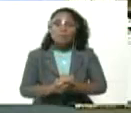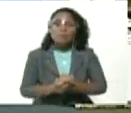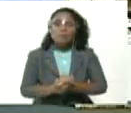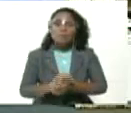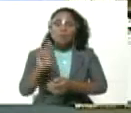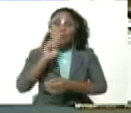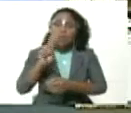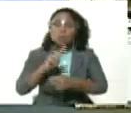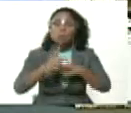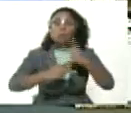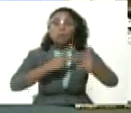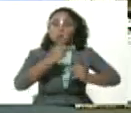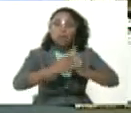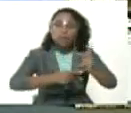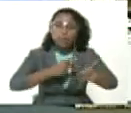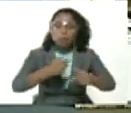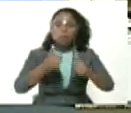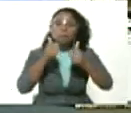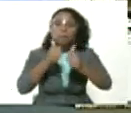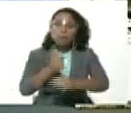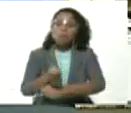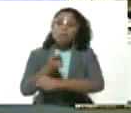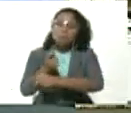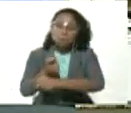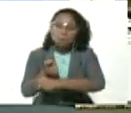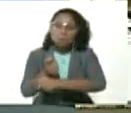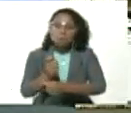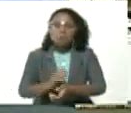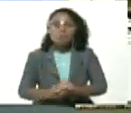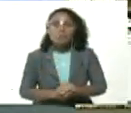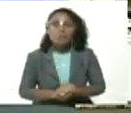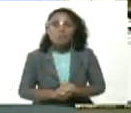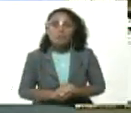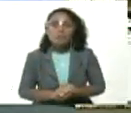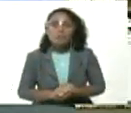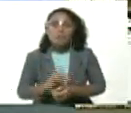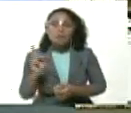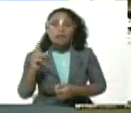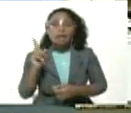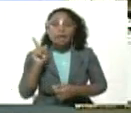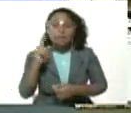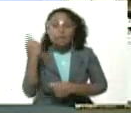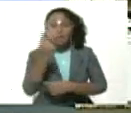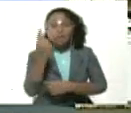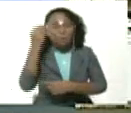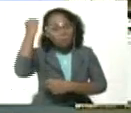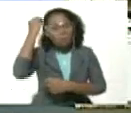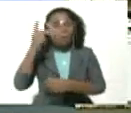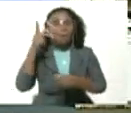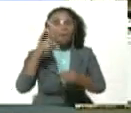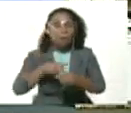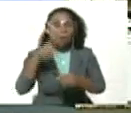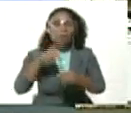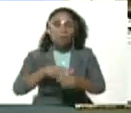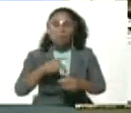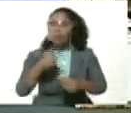útil, productivo, bien remunerado. Solo se pensaba en petróleo.